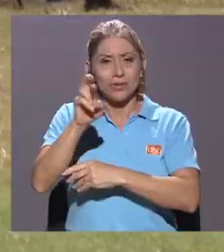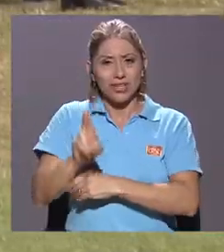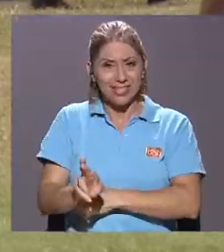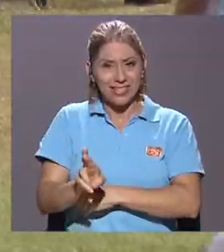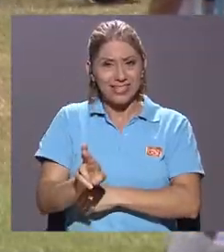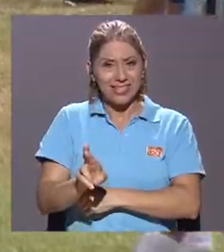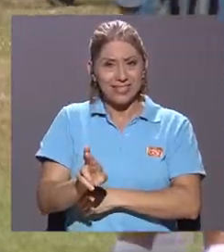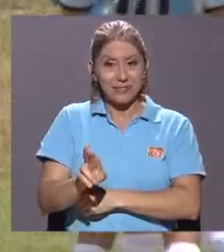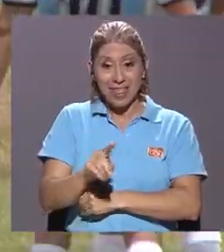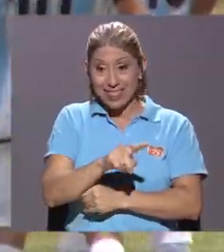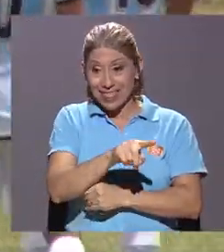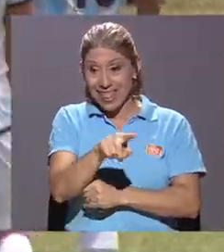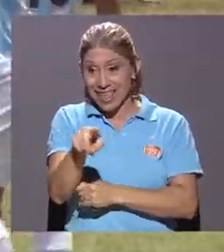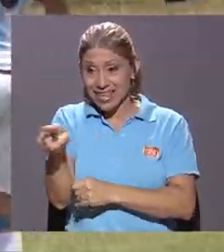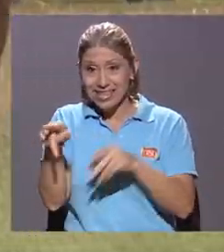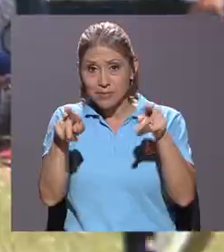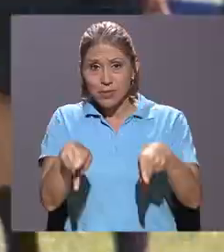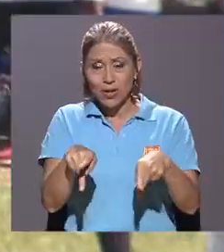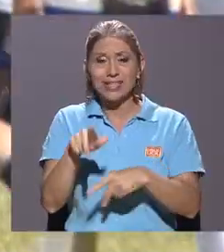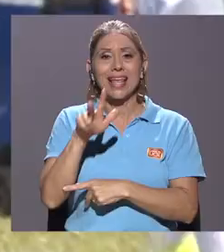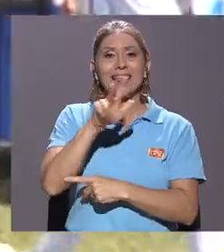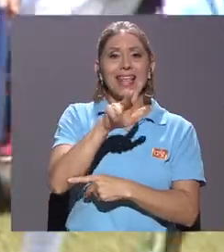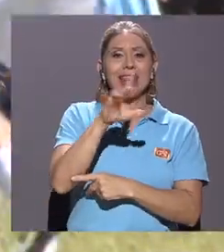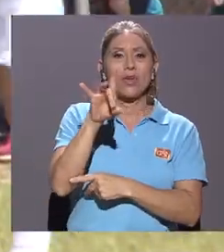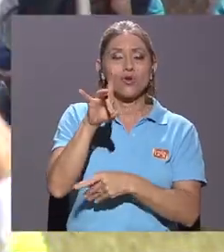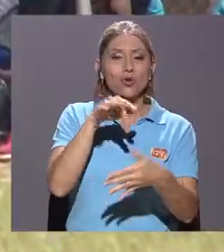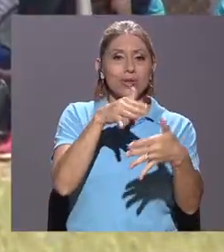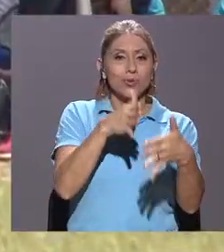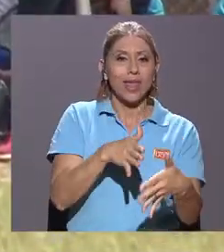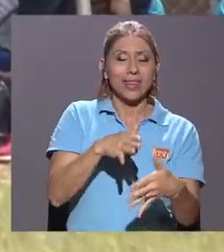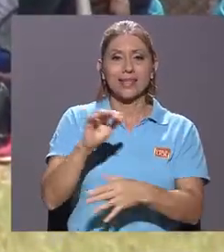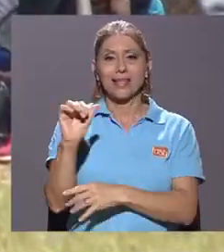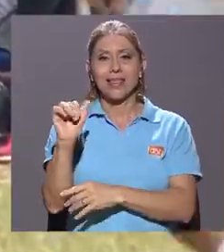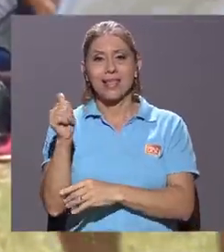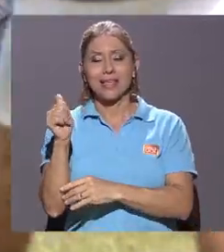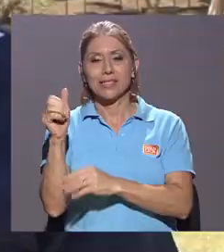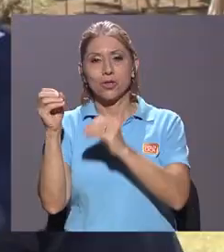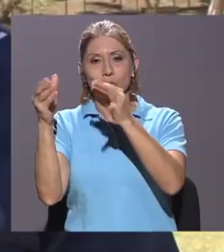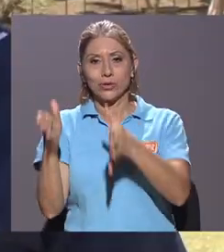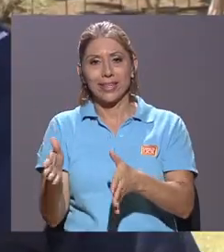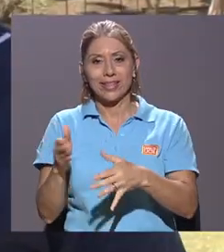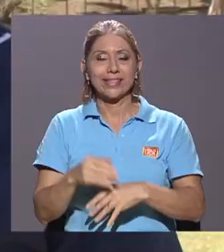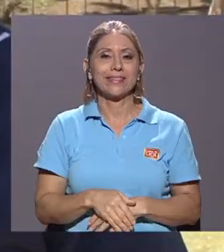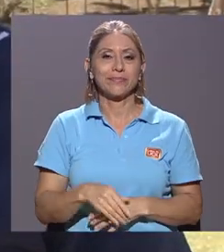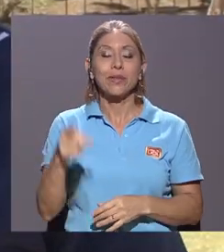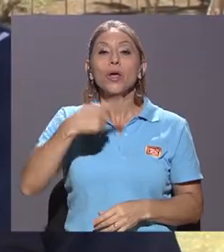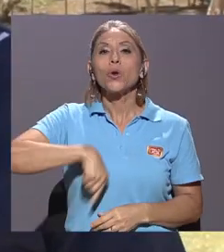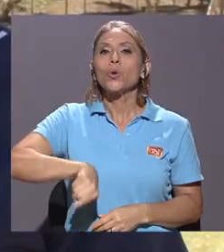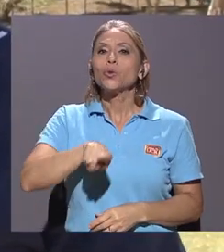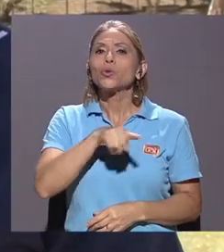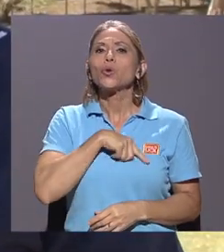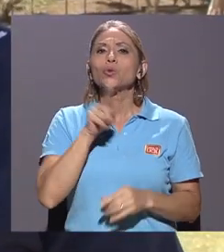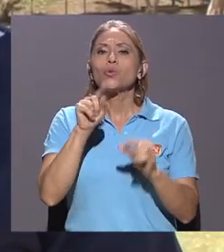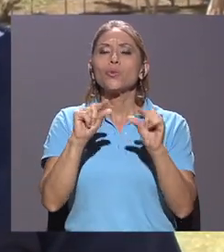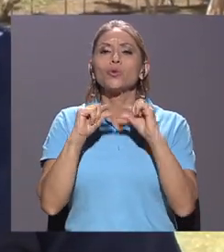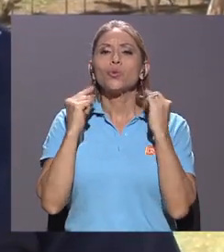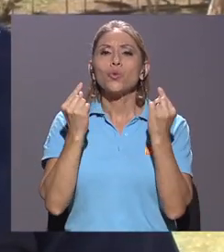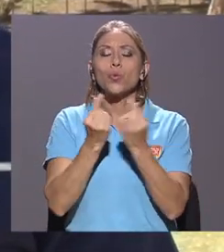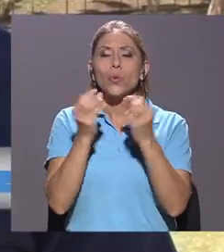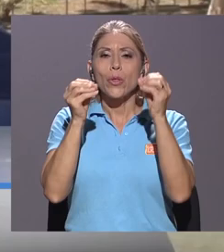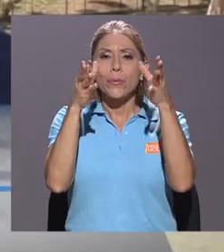de ellas 38 estudiantes y 10 docentes. Nosotros somos todo un grupo de